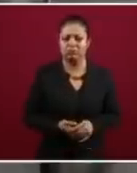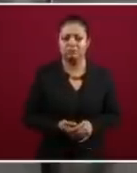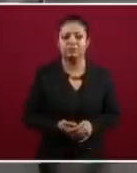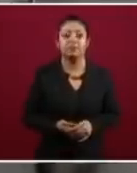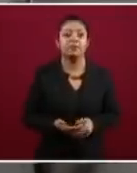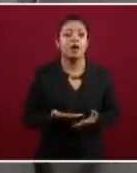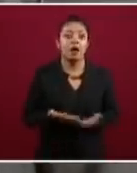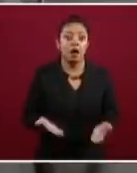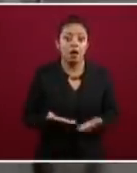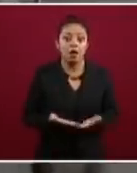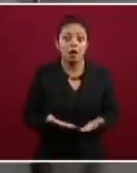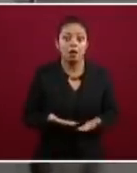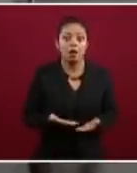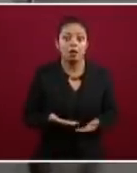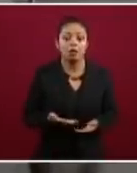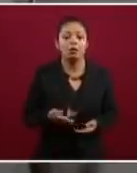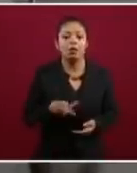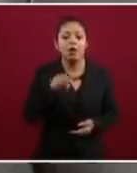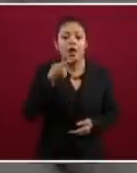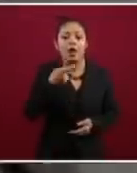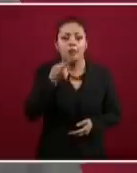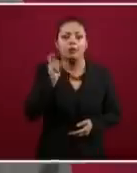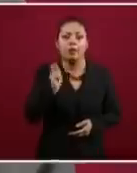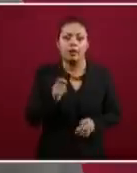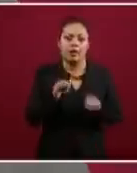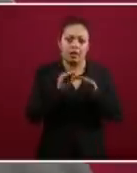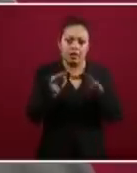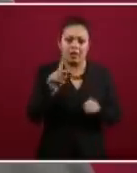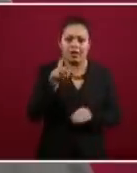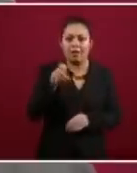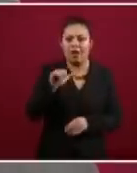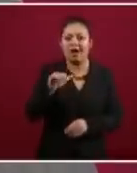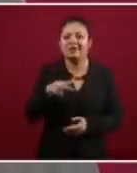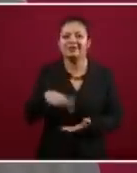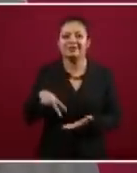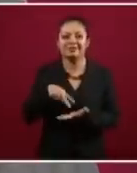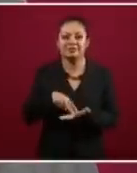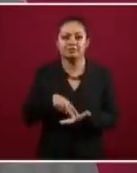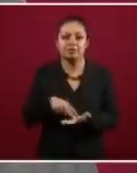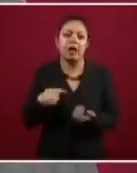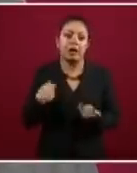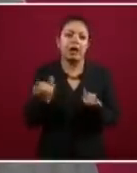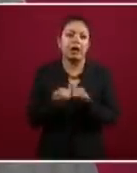se habla de democracia, pues nos pasaría igual a nosotros.